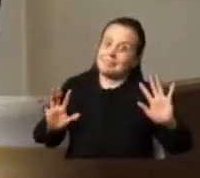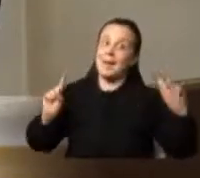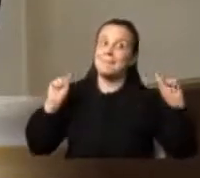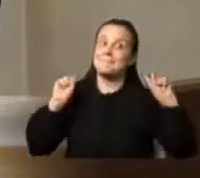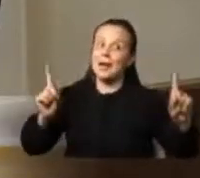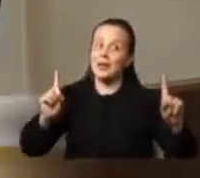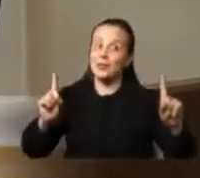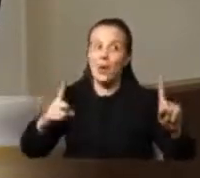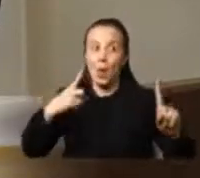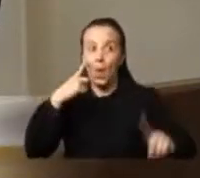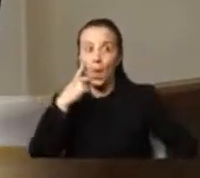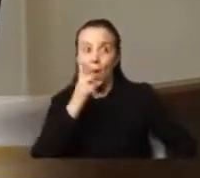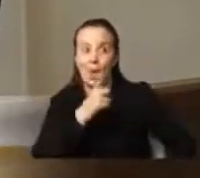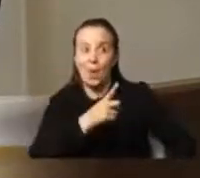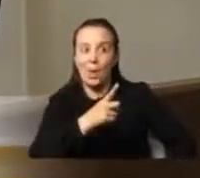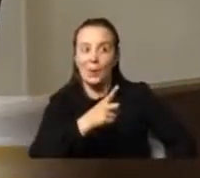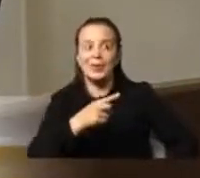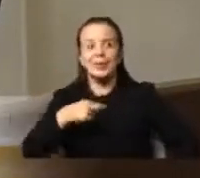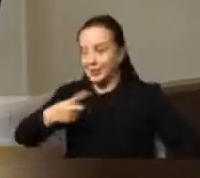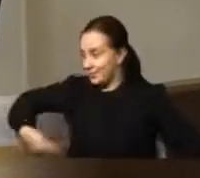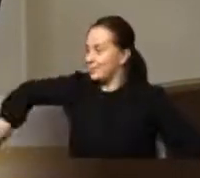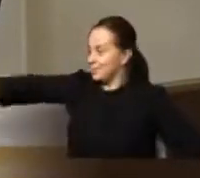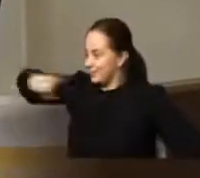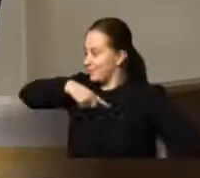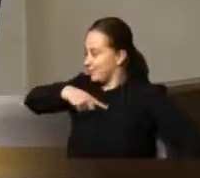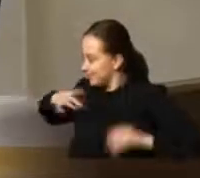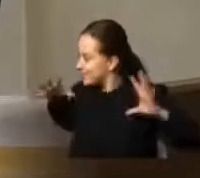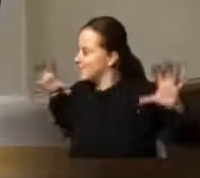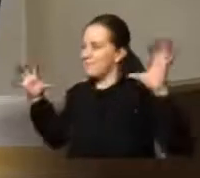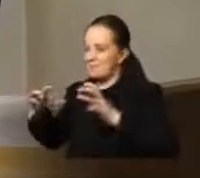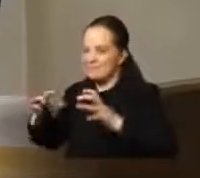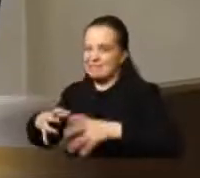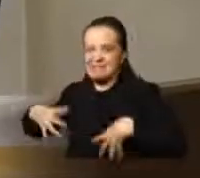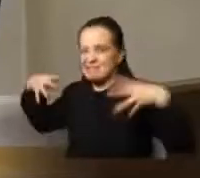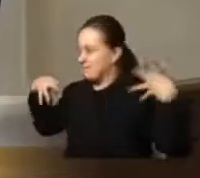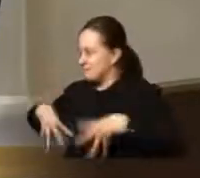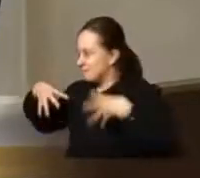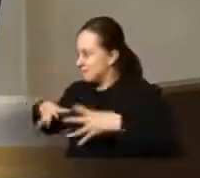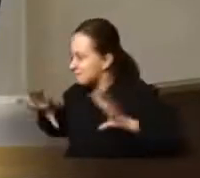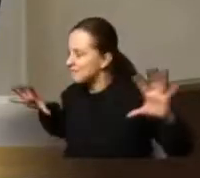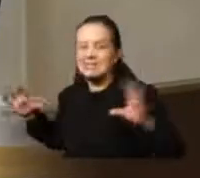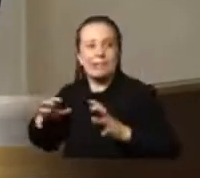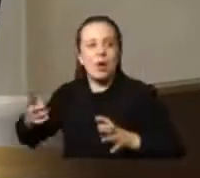de lo que no se podrá salvar es de la censura de la sociedad colombiana,